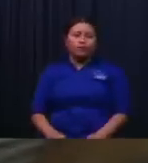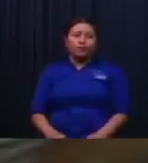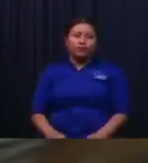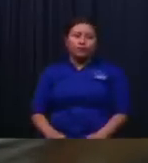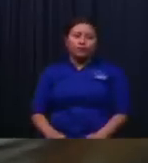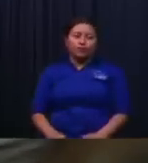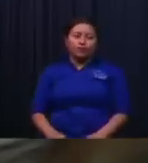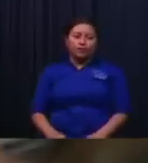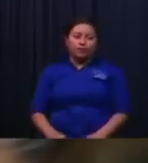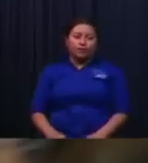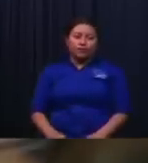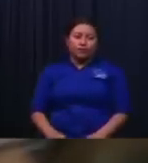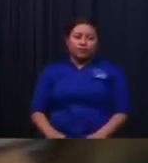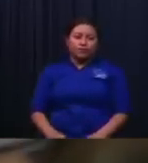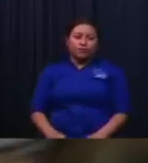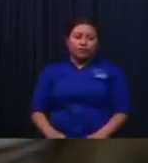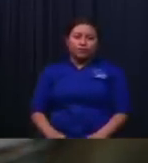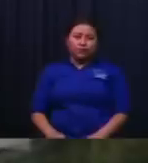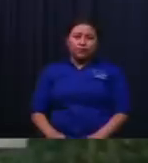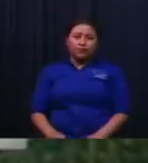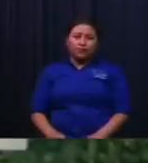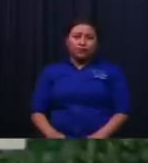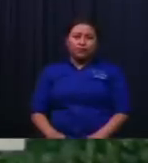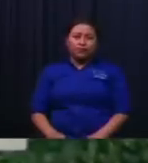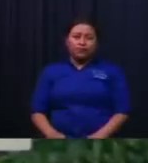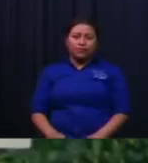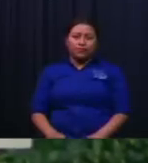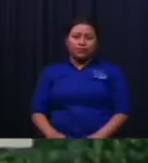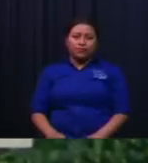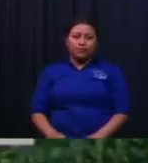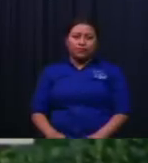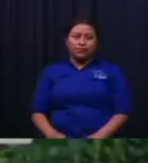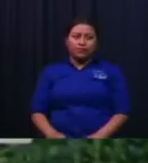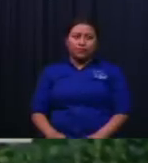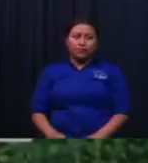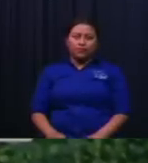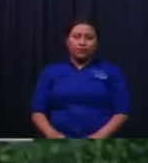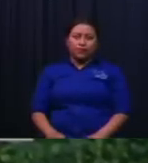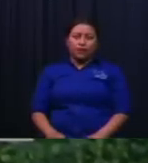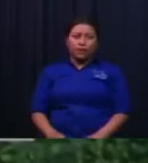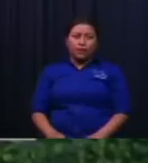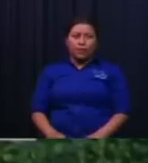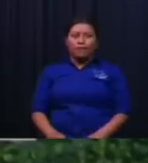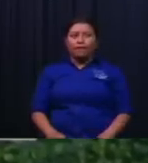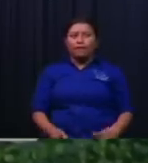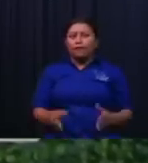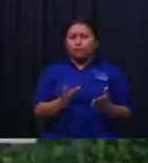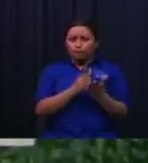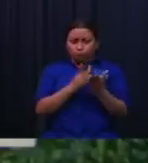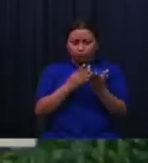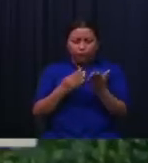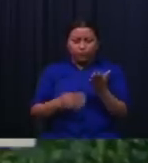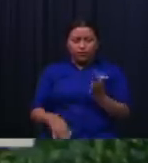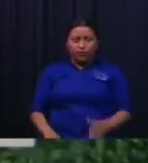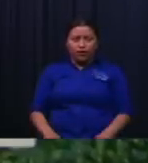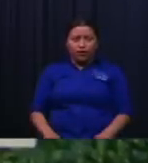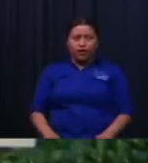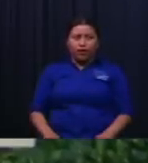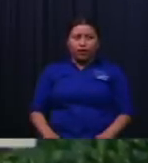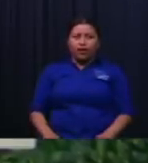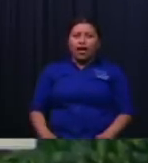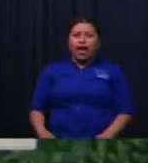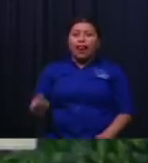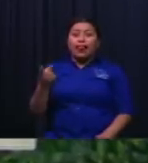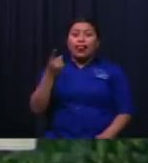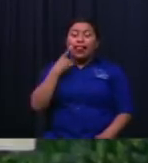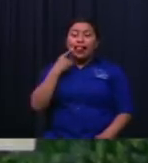Fernández. Si tiene a bien leer la palabra. Ya sé que sí, hermano, pero le voy a leer el 3:5, mire. Así también la